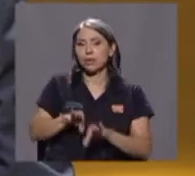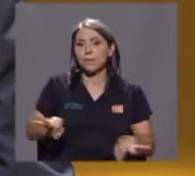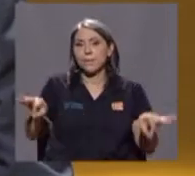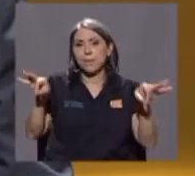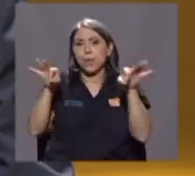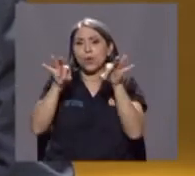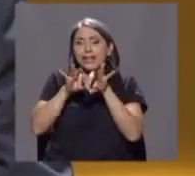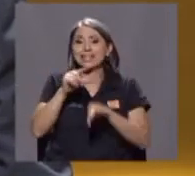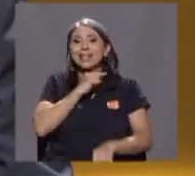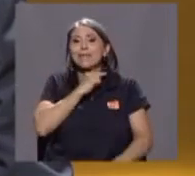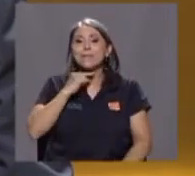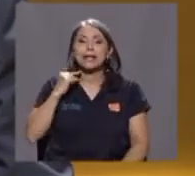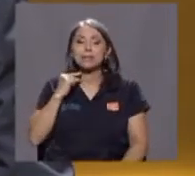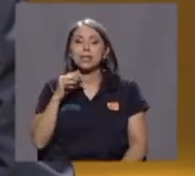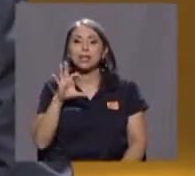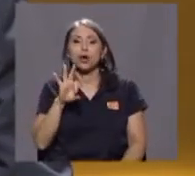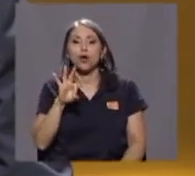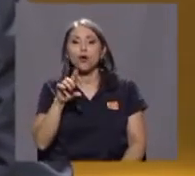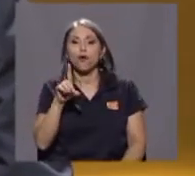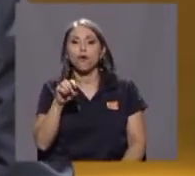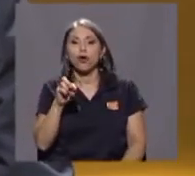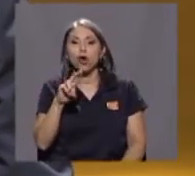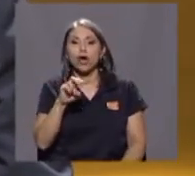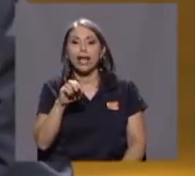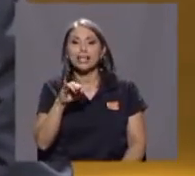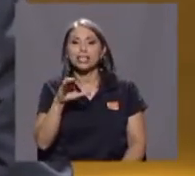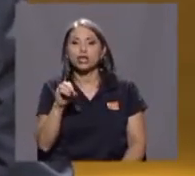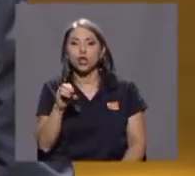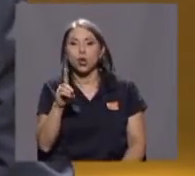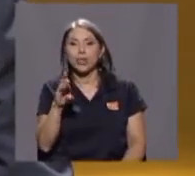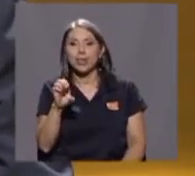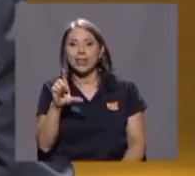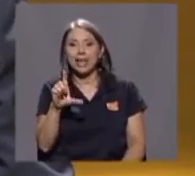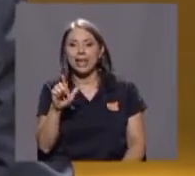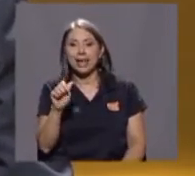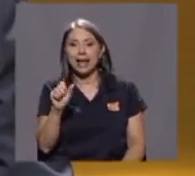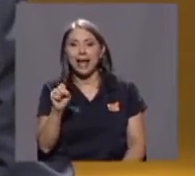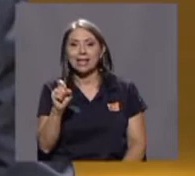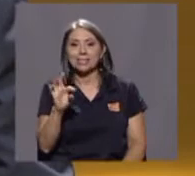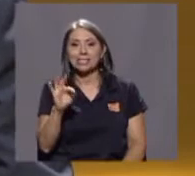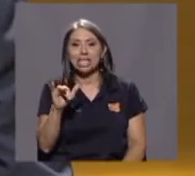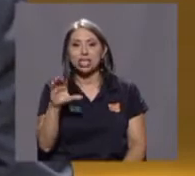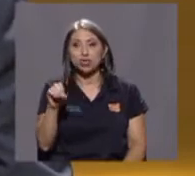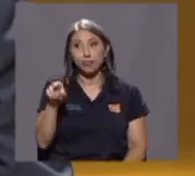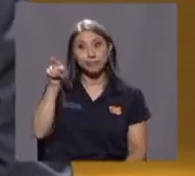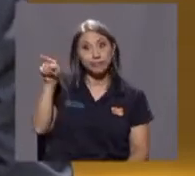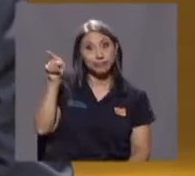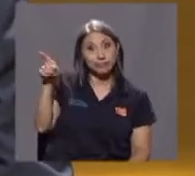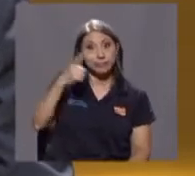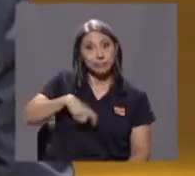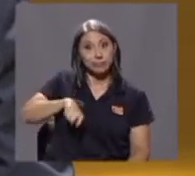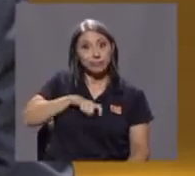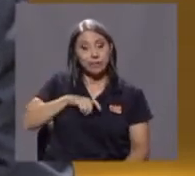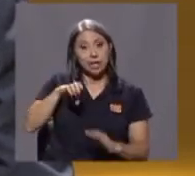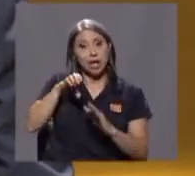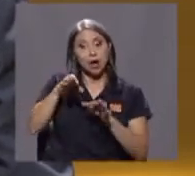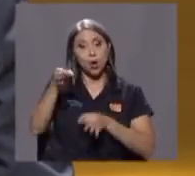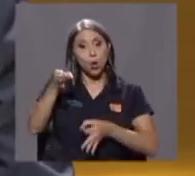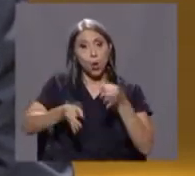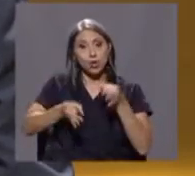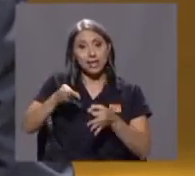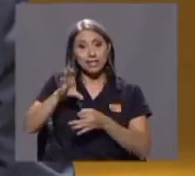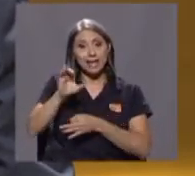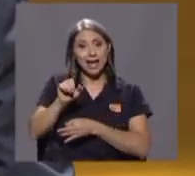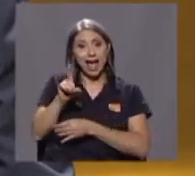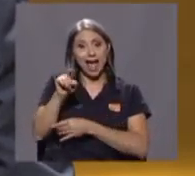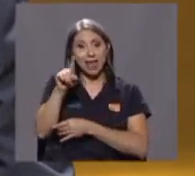del presbítero Florencio del Castillo en esas cortes de Cádiz, en que, repito, llegó a ser vicepresidente y no